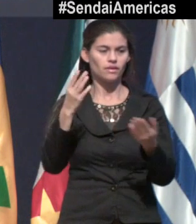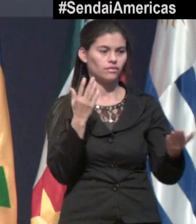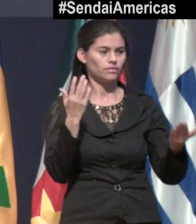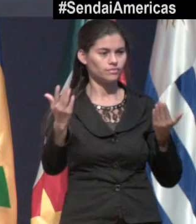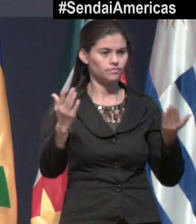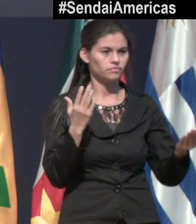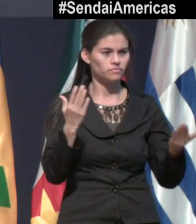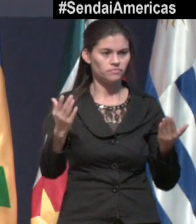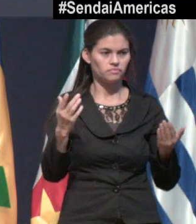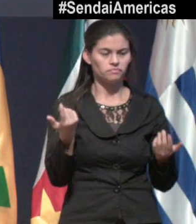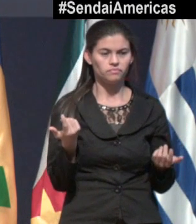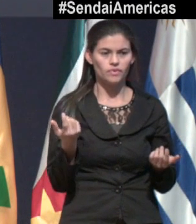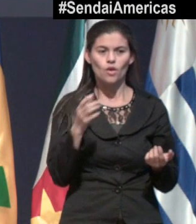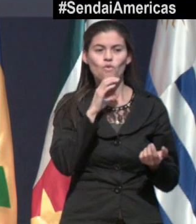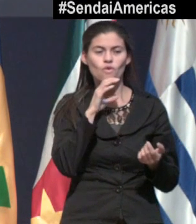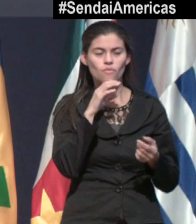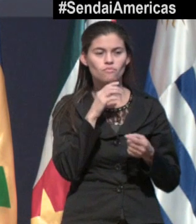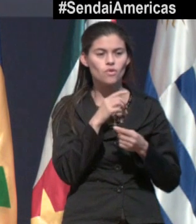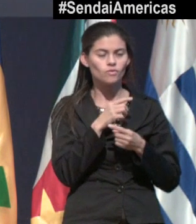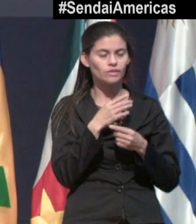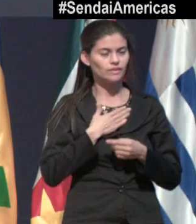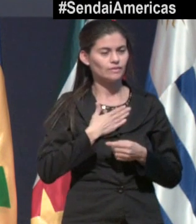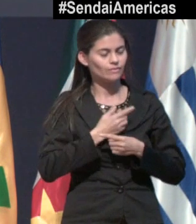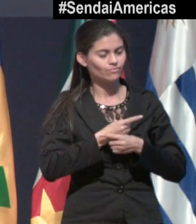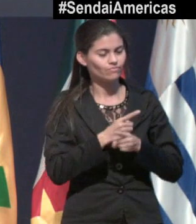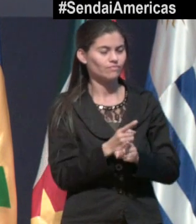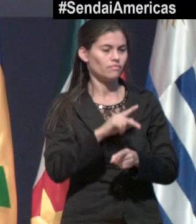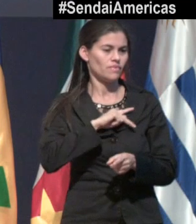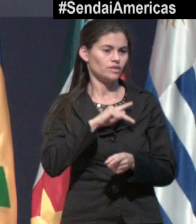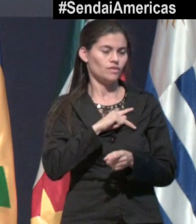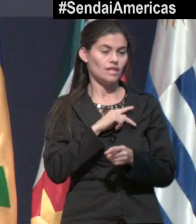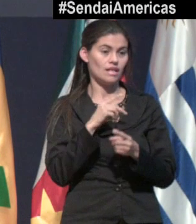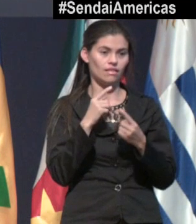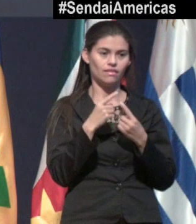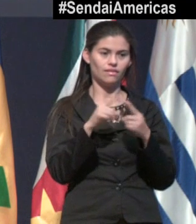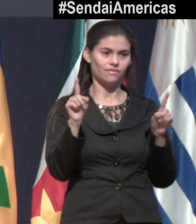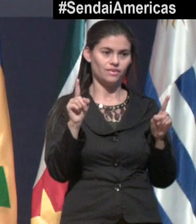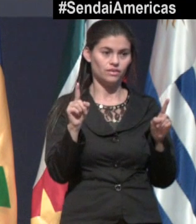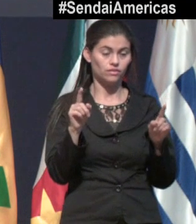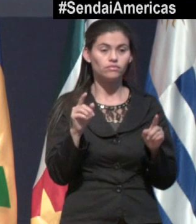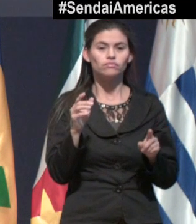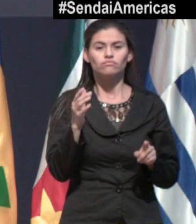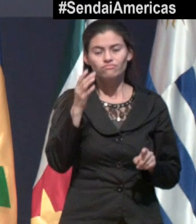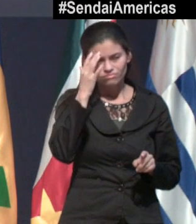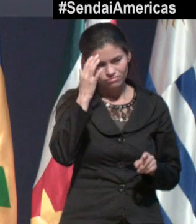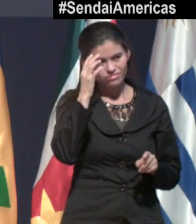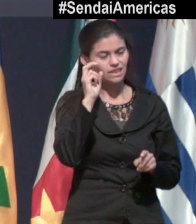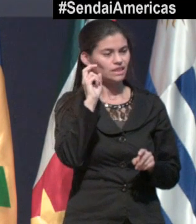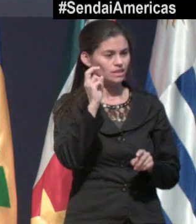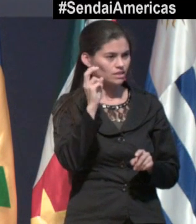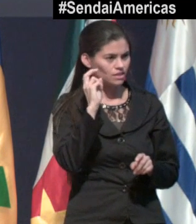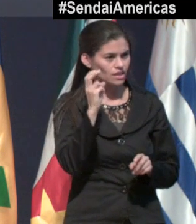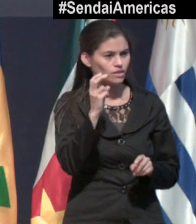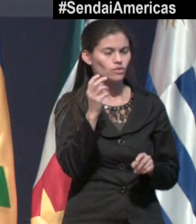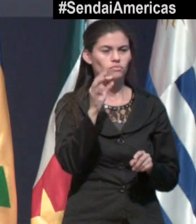que es un poco la resiliencia financiera, es muy distinta. Si bien los riesgos a nivel